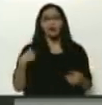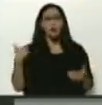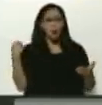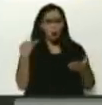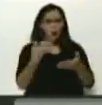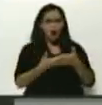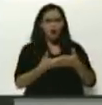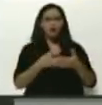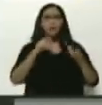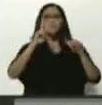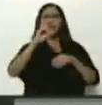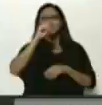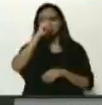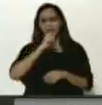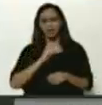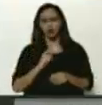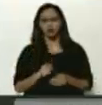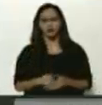20 años.